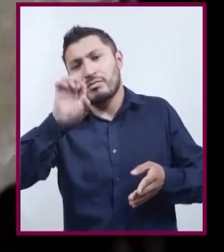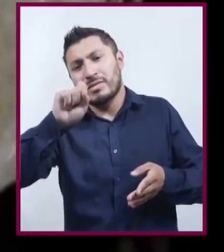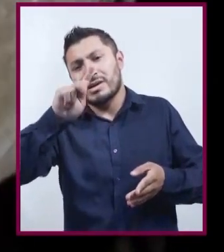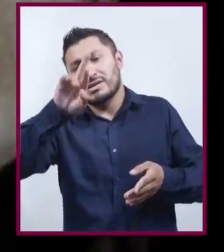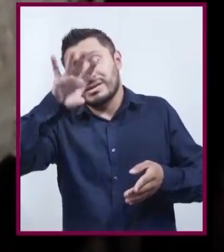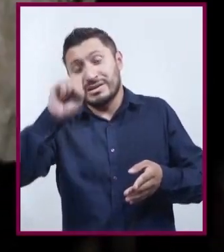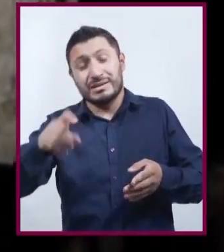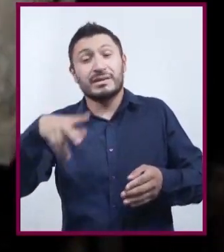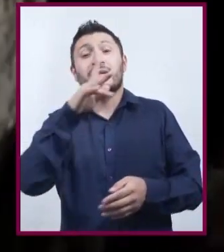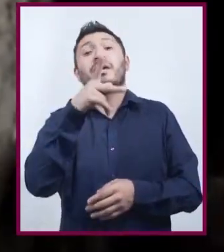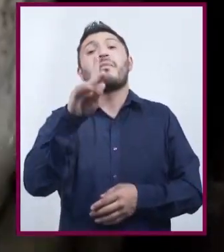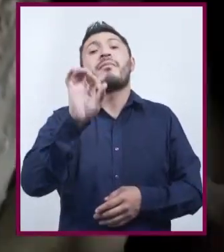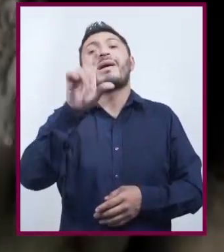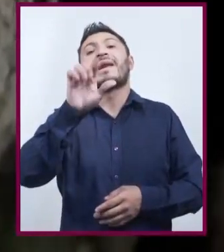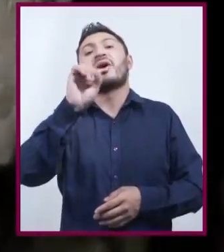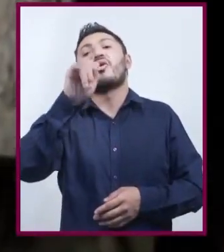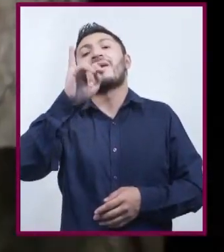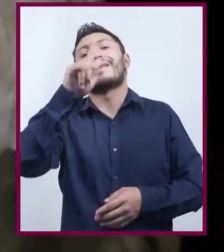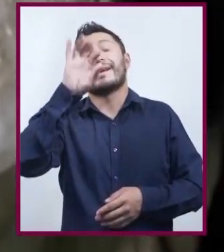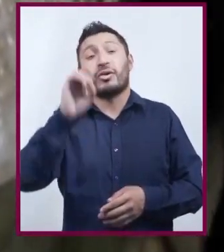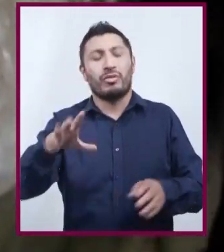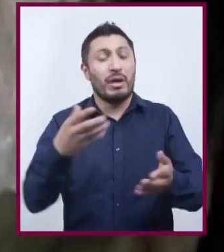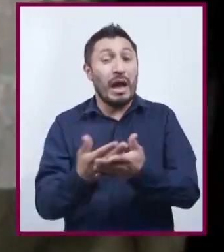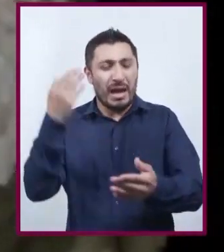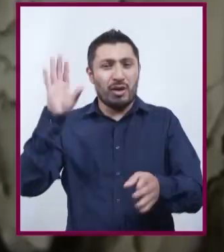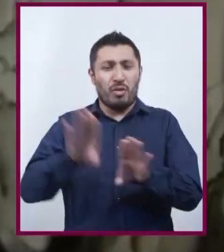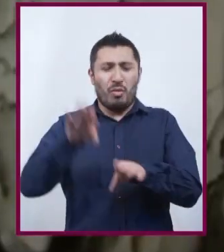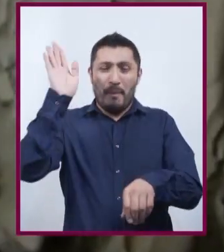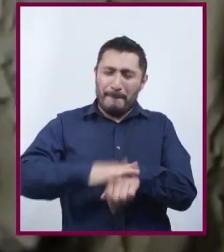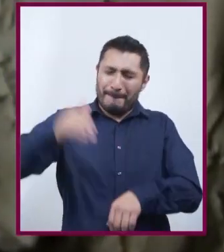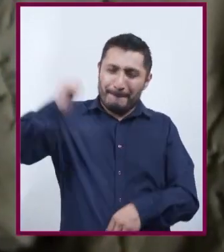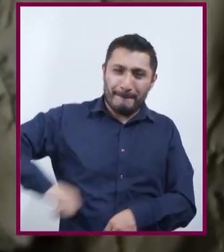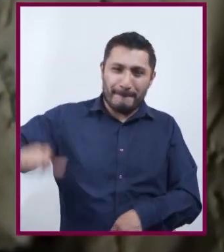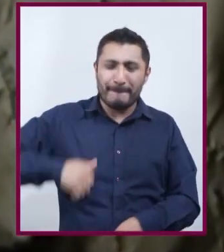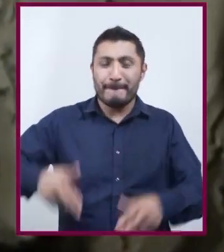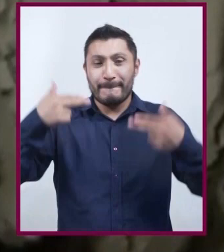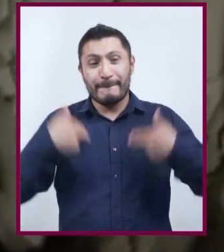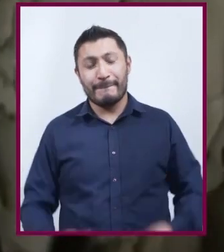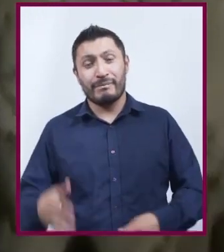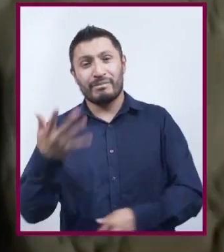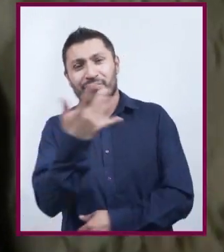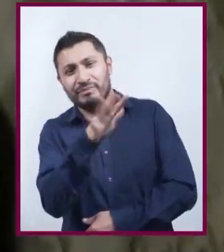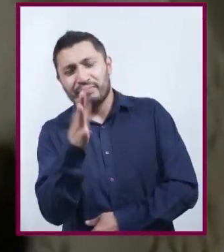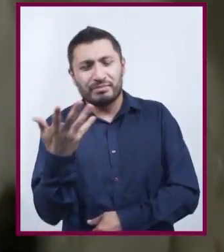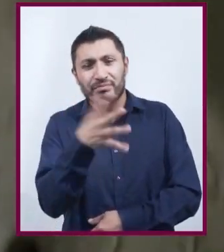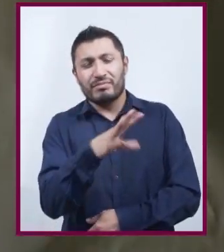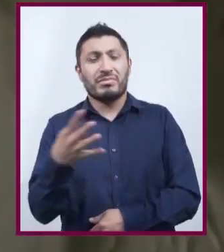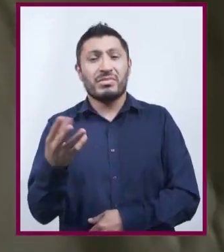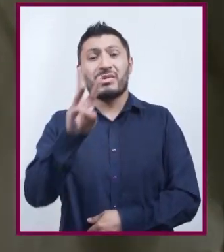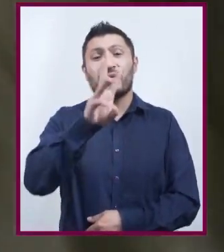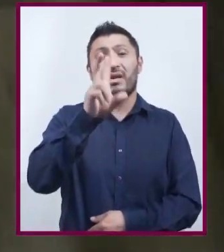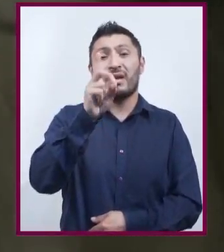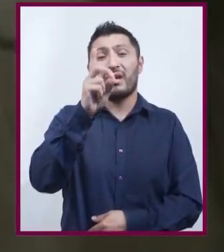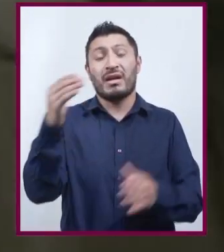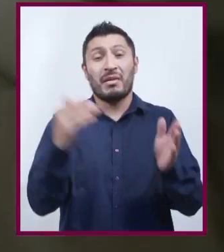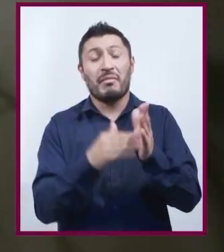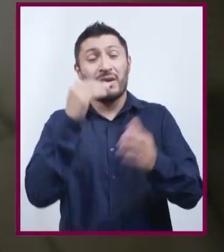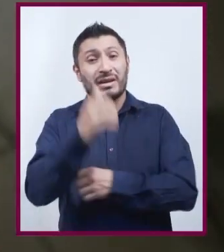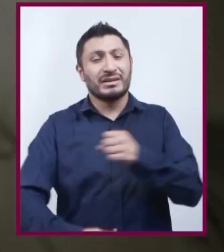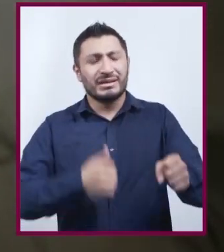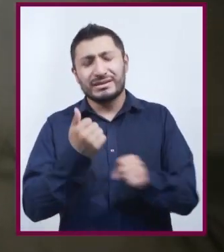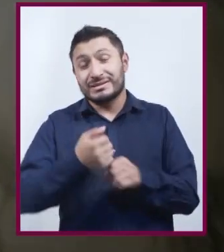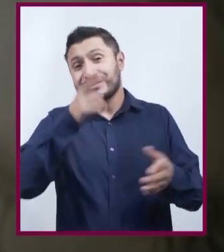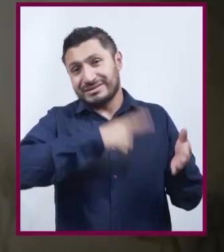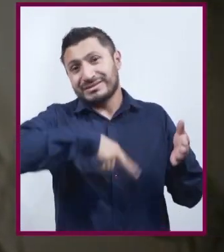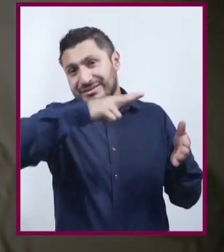de pinturas rupestres del Paleolítico que, en su momento, fueron consideradas las más antiguas de la humanidad. Tienen